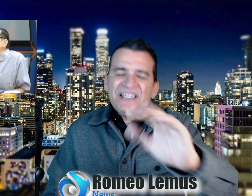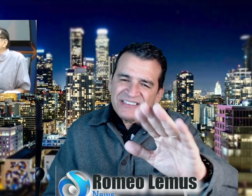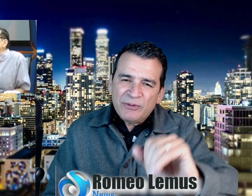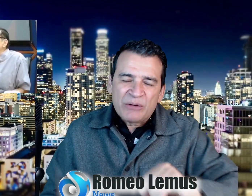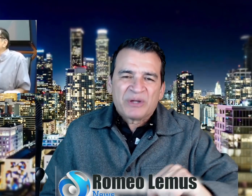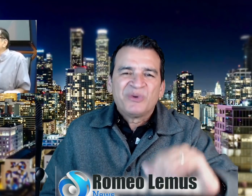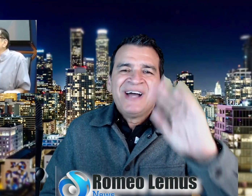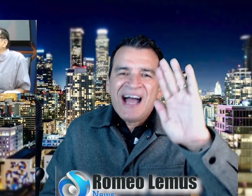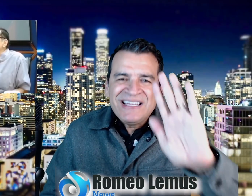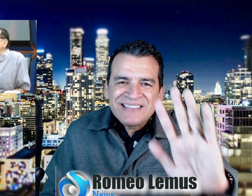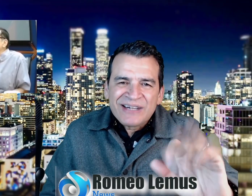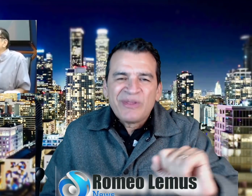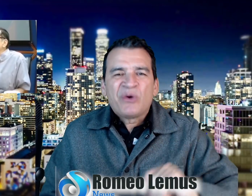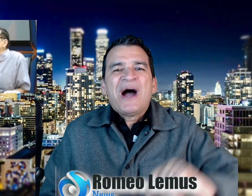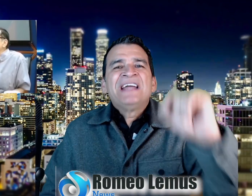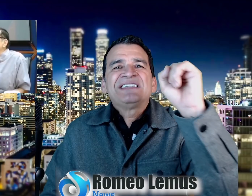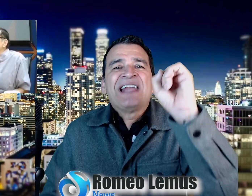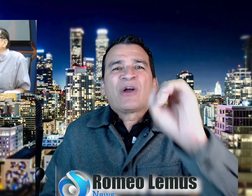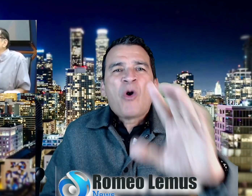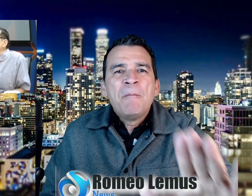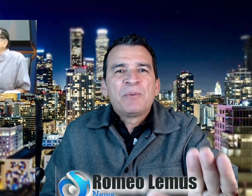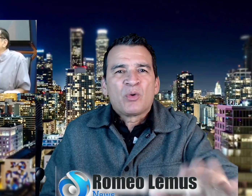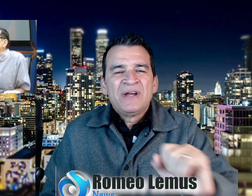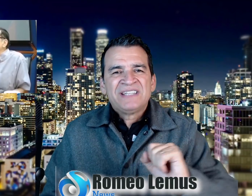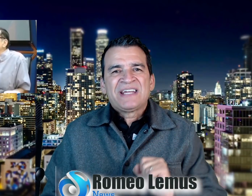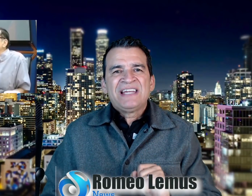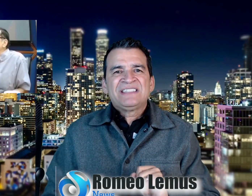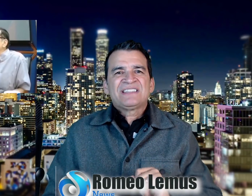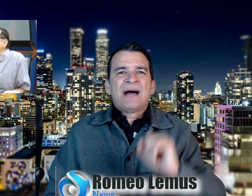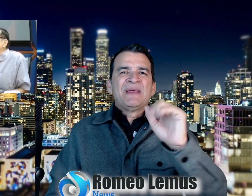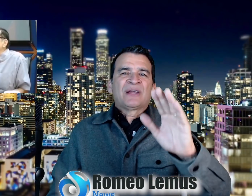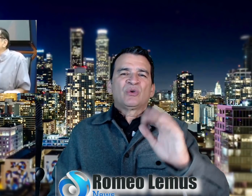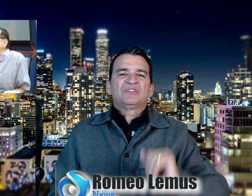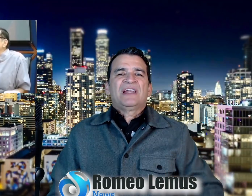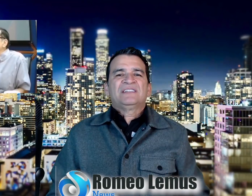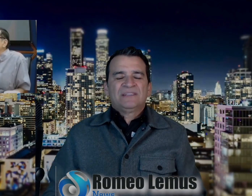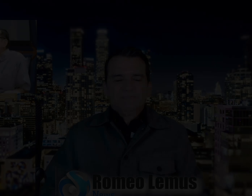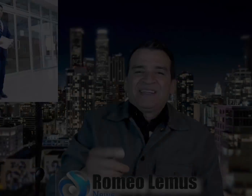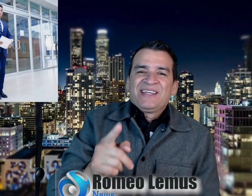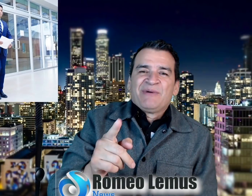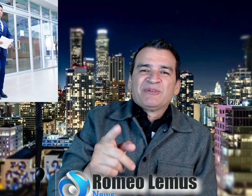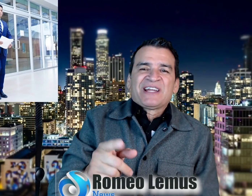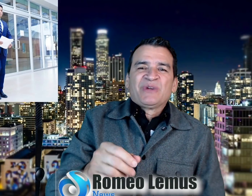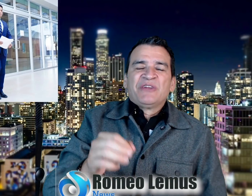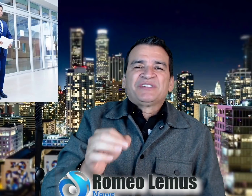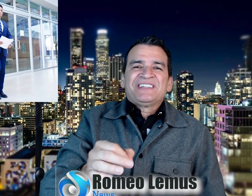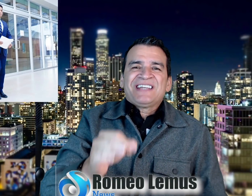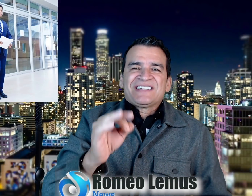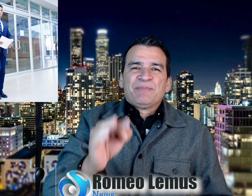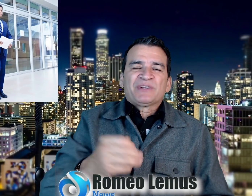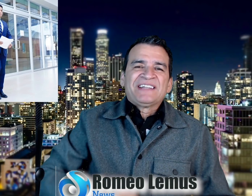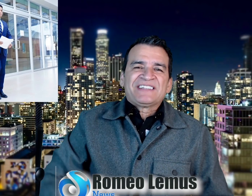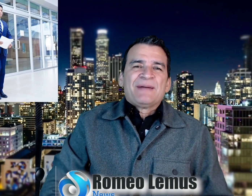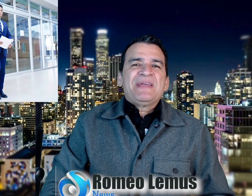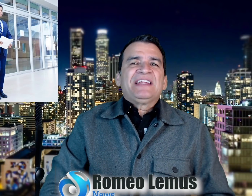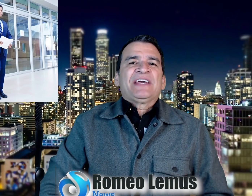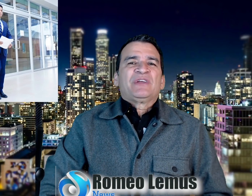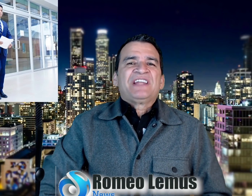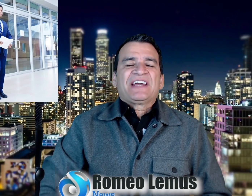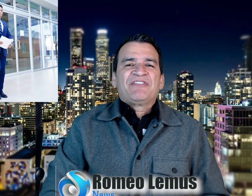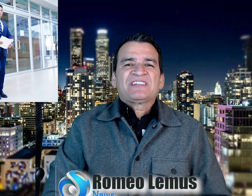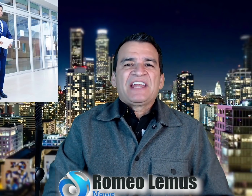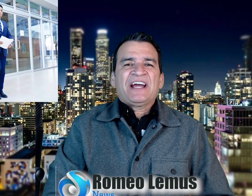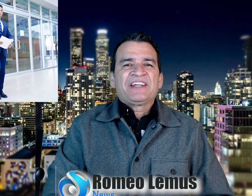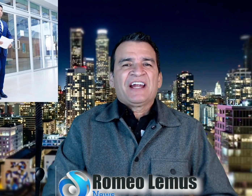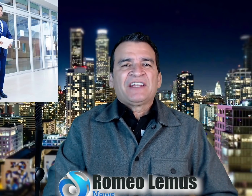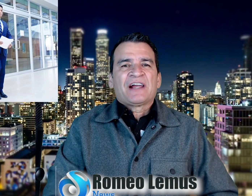ahí sí estamos de acuerdo ahí sí se lo dejo ahí sí le compro ese análisis a medardo gonzález llevamos algunas noticias importantes también quiero